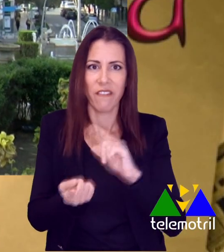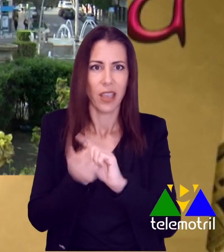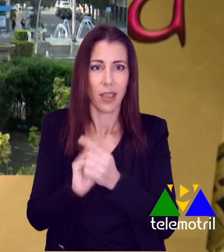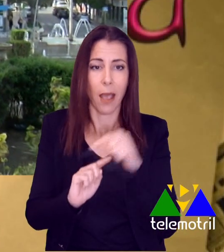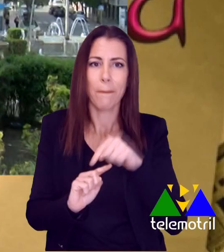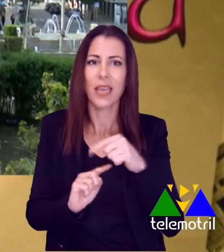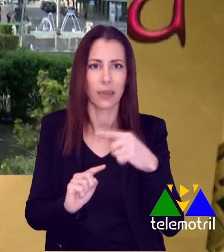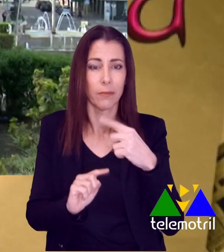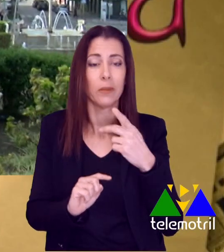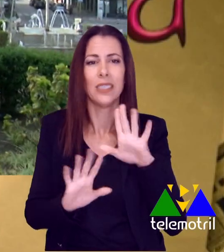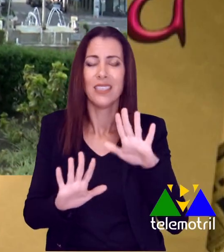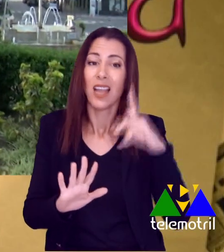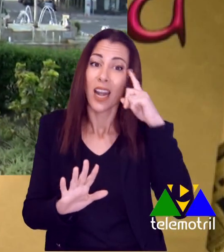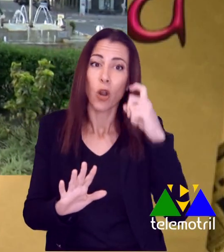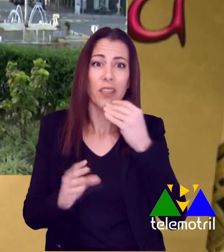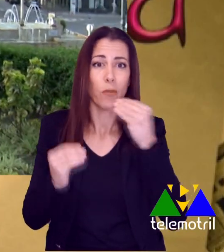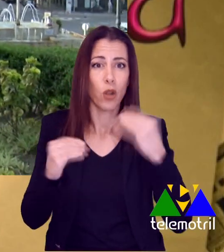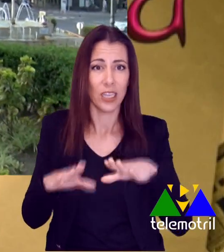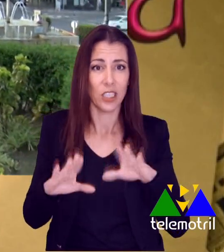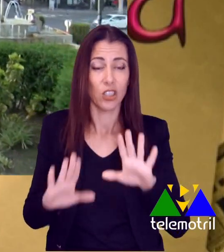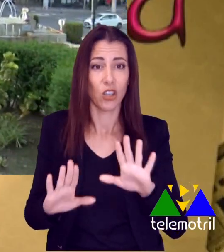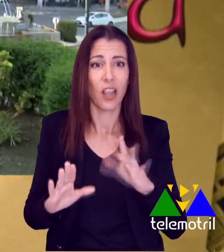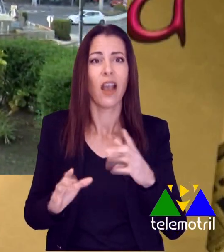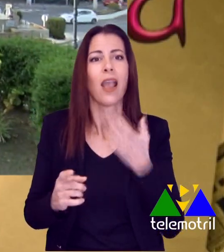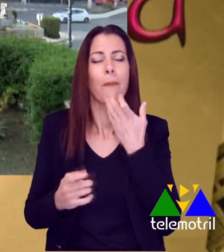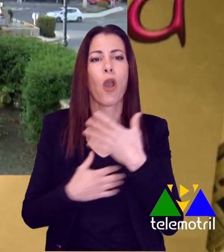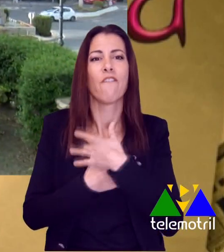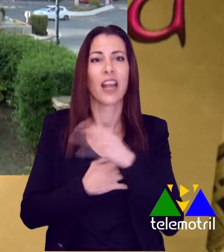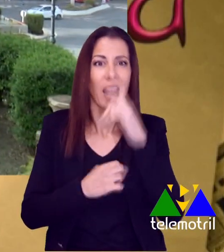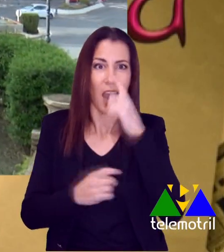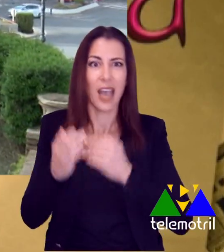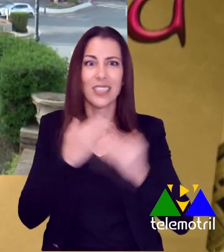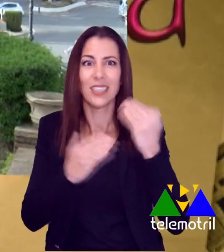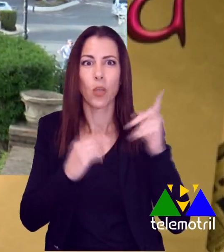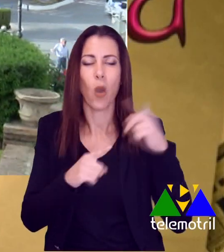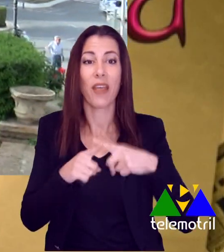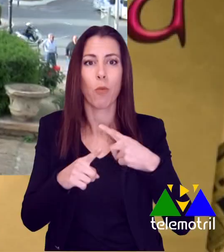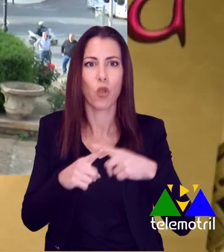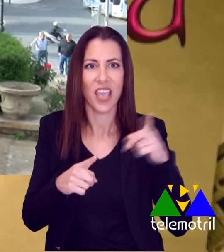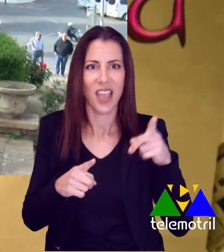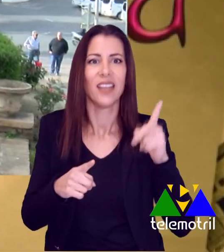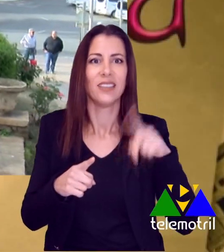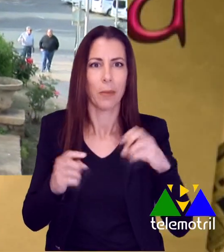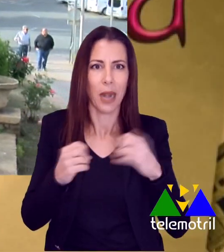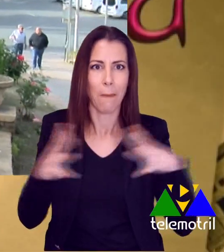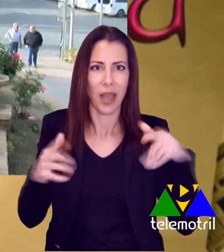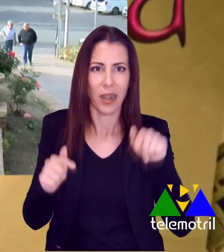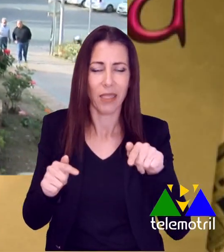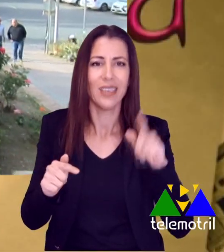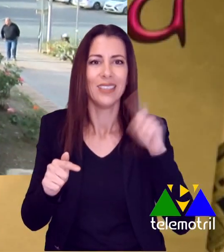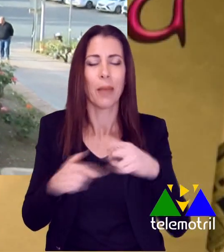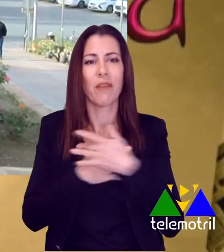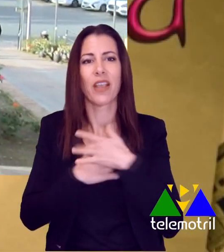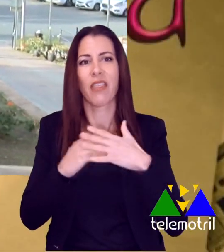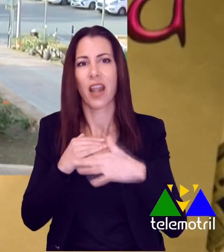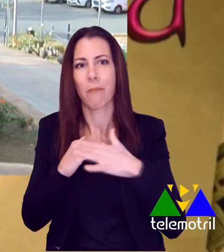Recordemos la historia, la Virgen de la Antigua Narmuñécar, aparece en la misma época, más o menos, aparece la Virgen de Armada de Armería, la